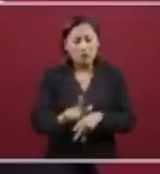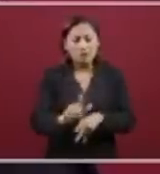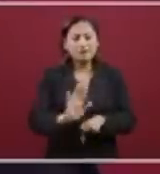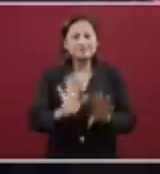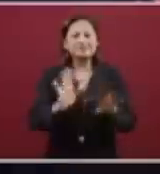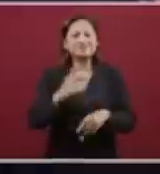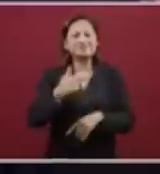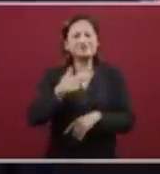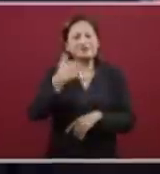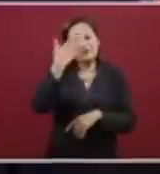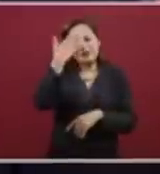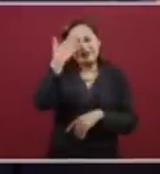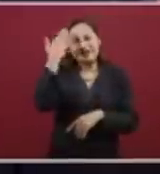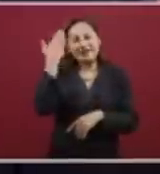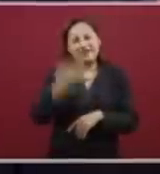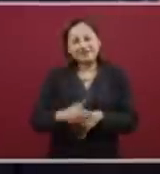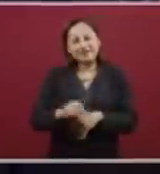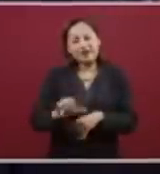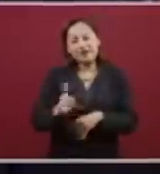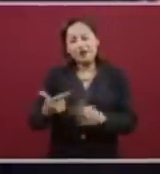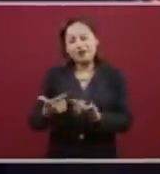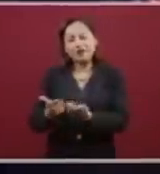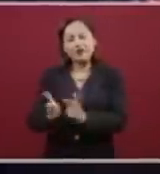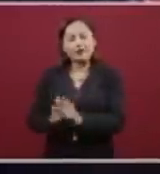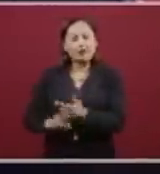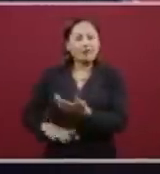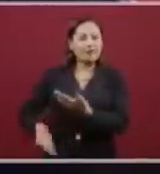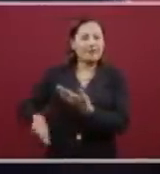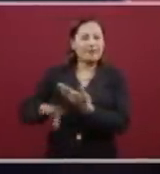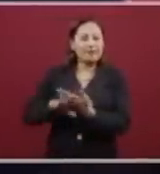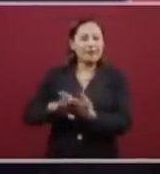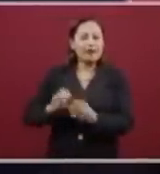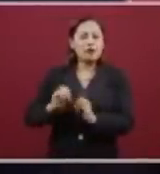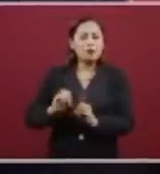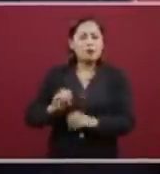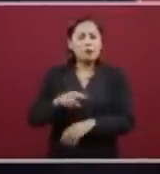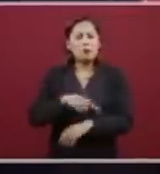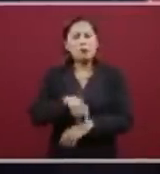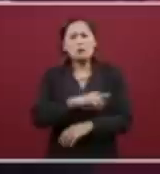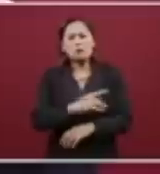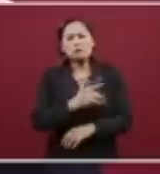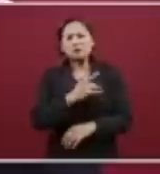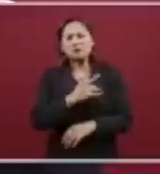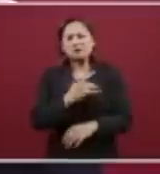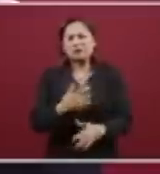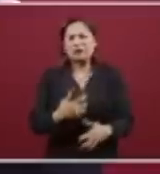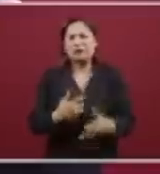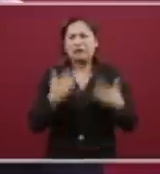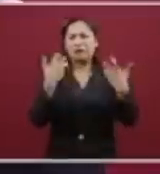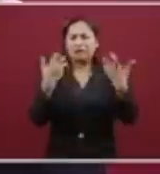los adversarios con los que se sienten afectados porque no hicieron su agosto